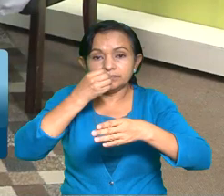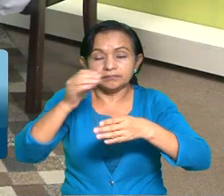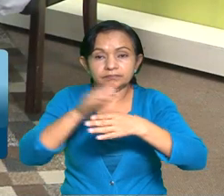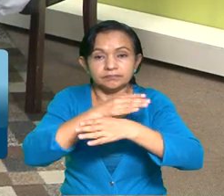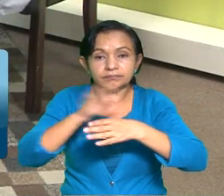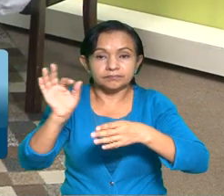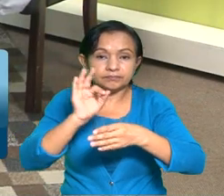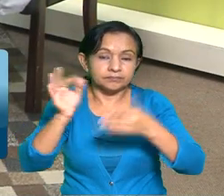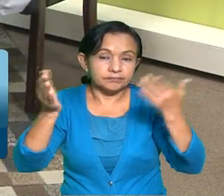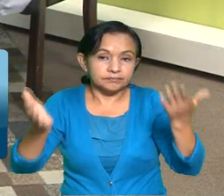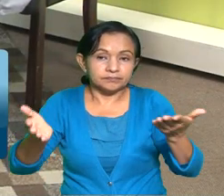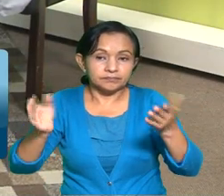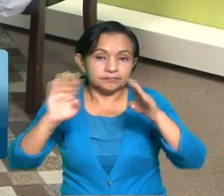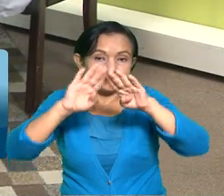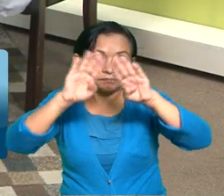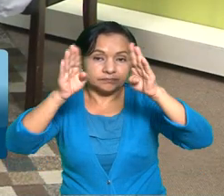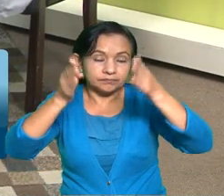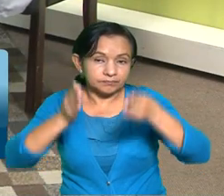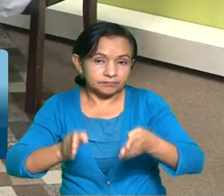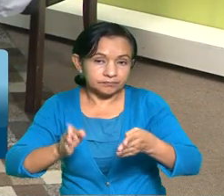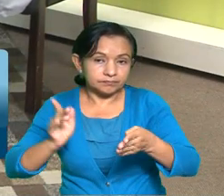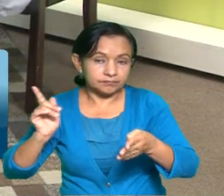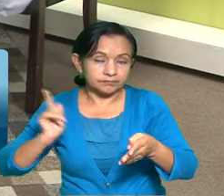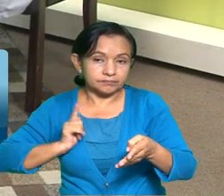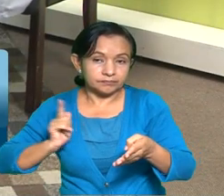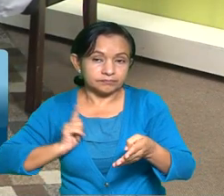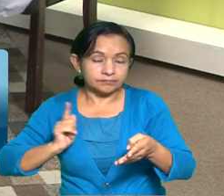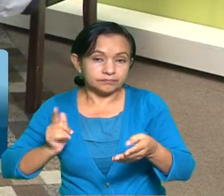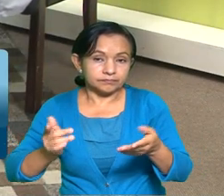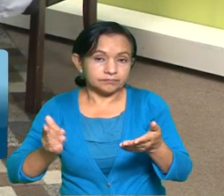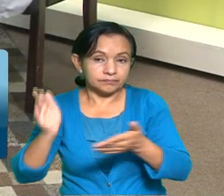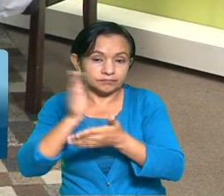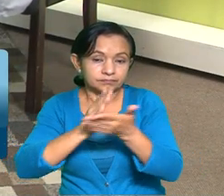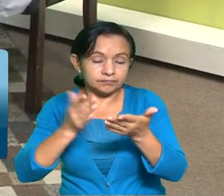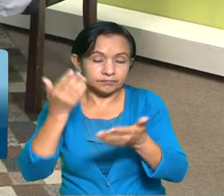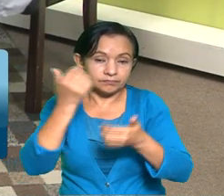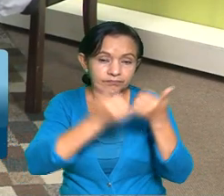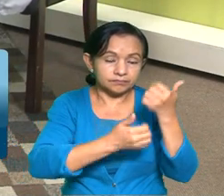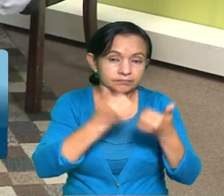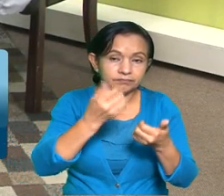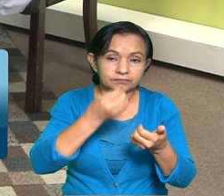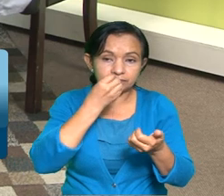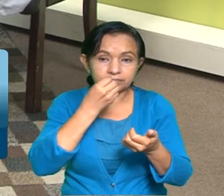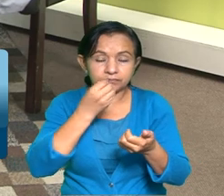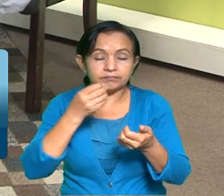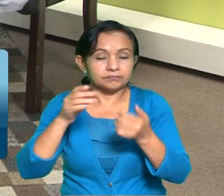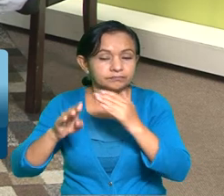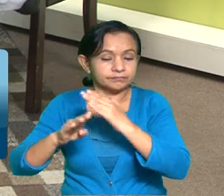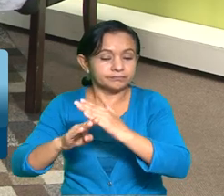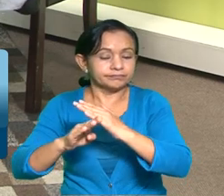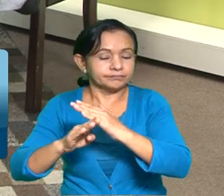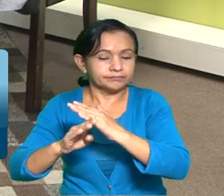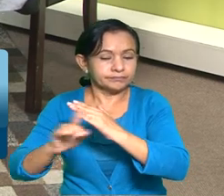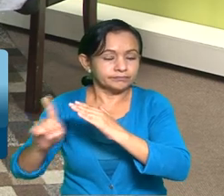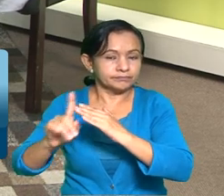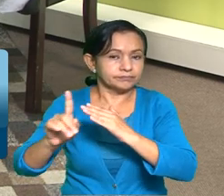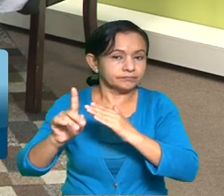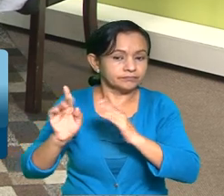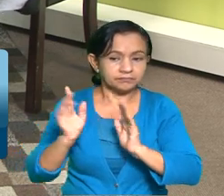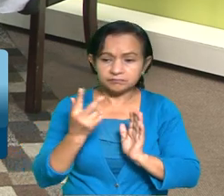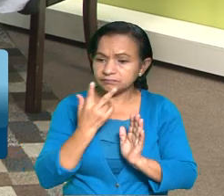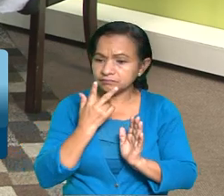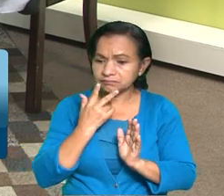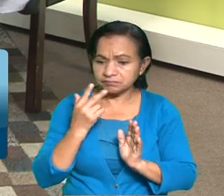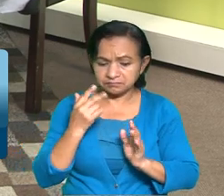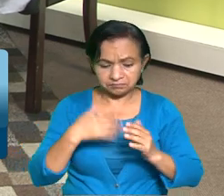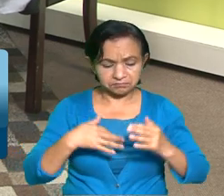a excepto que ella tal vez tenga alguna, le dé algún efecto, alguna comida, pues evitarla, pero si no le provoca nada,